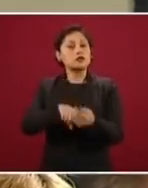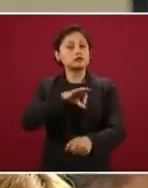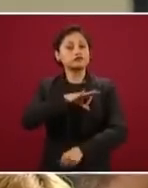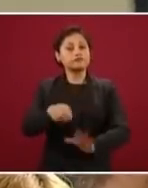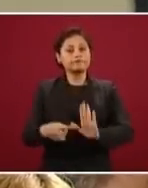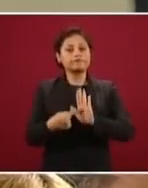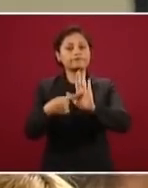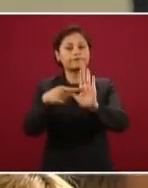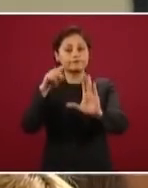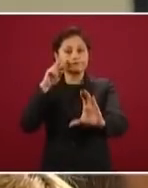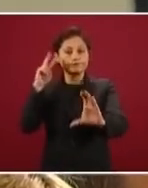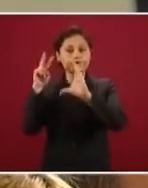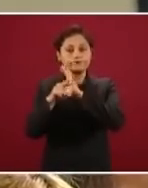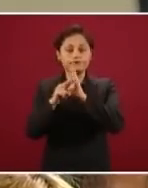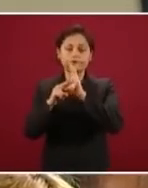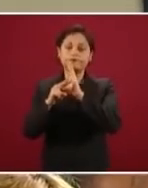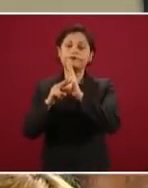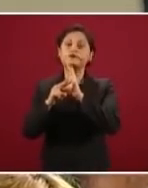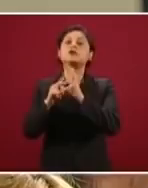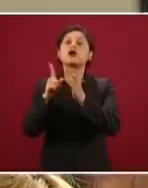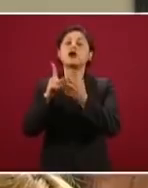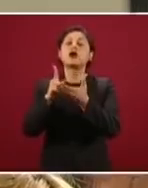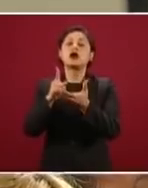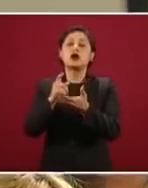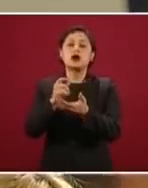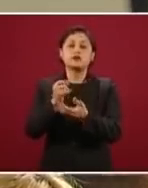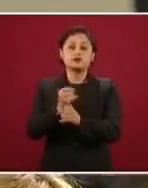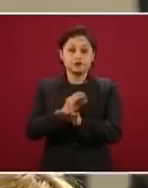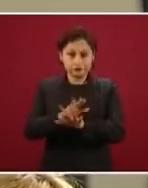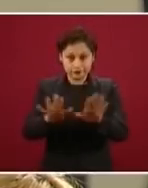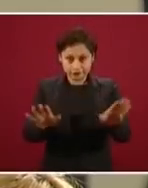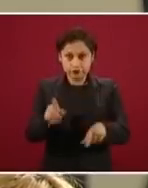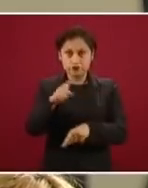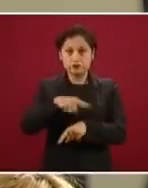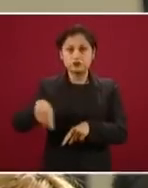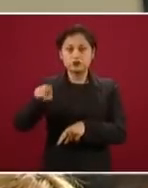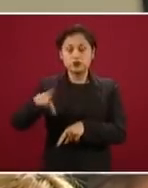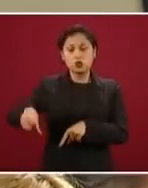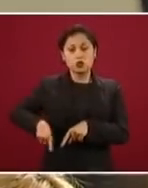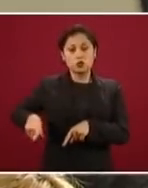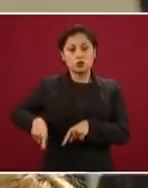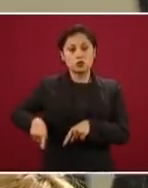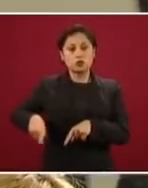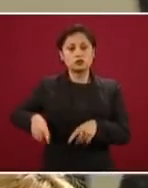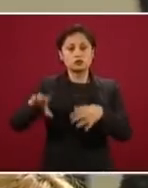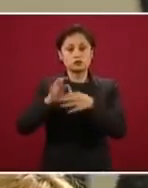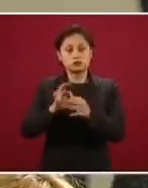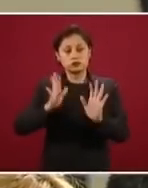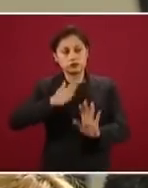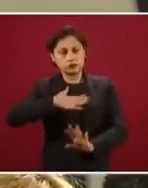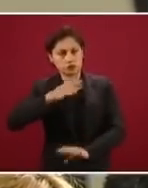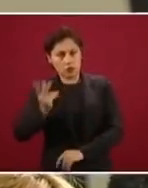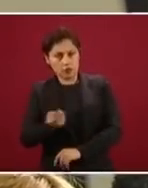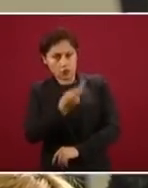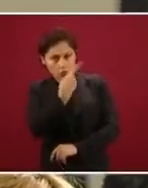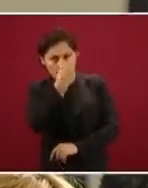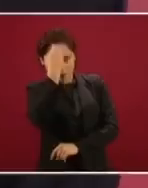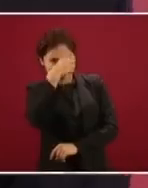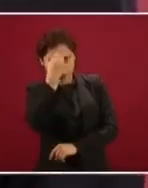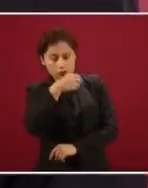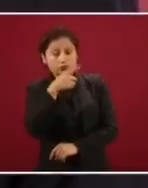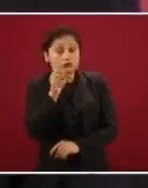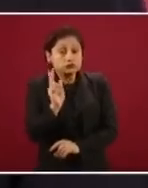empresarial qué opinión le merece y si méxico se sumaría a esta petición de las naciones que componen este continente